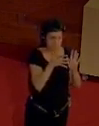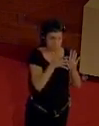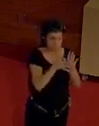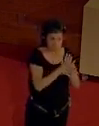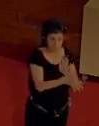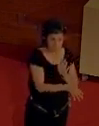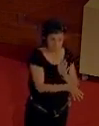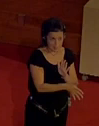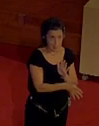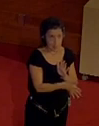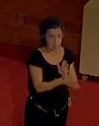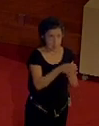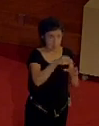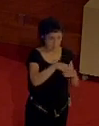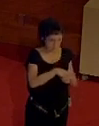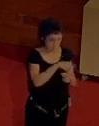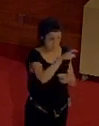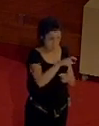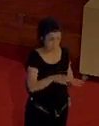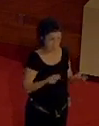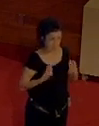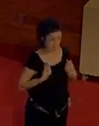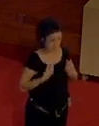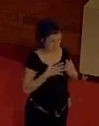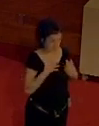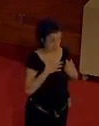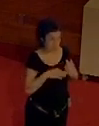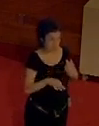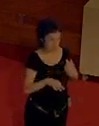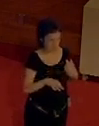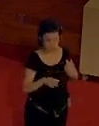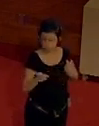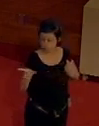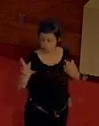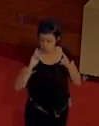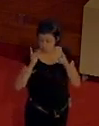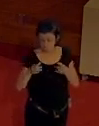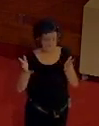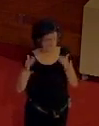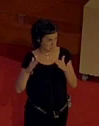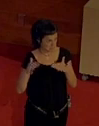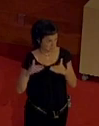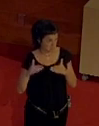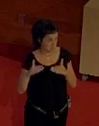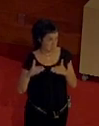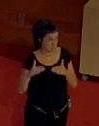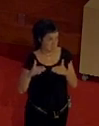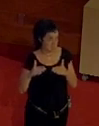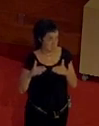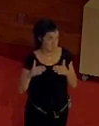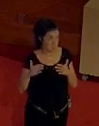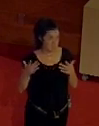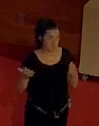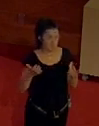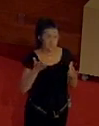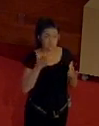existencia de población humana permanente y en estos casos no se da Y a partir de ese punto el país que la